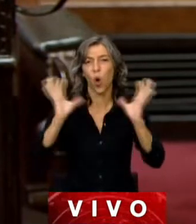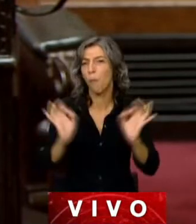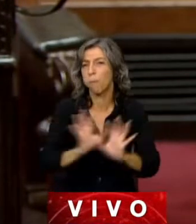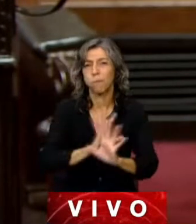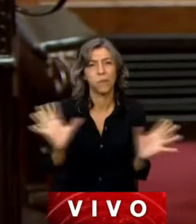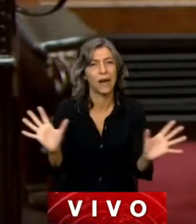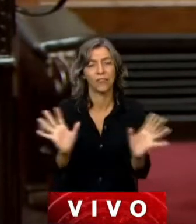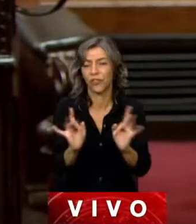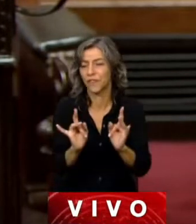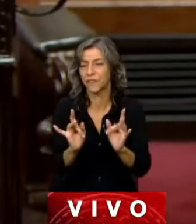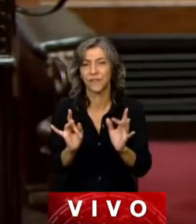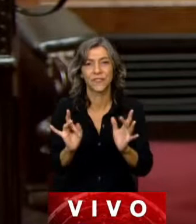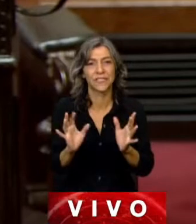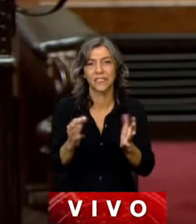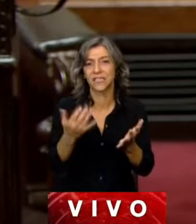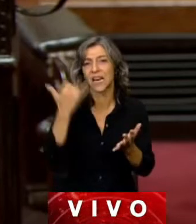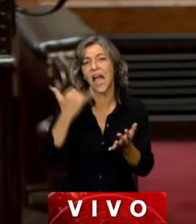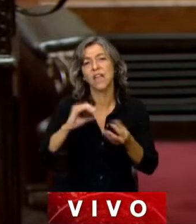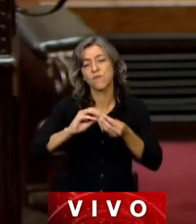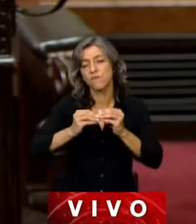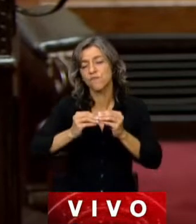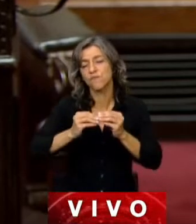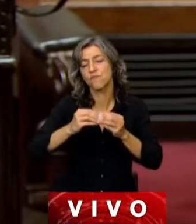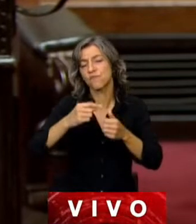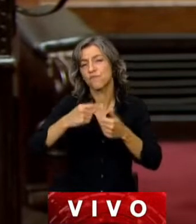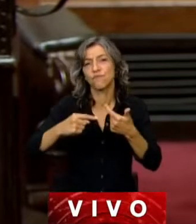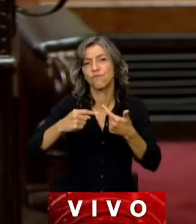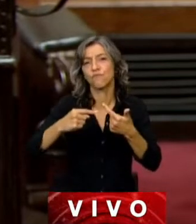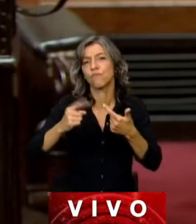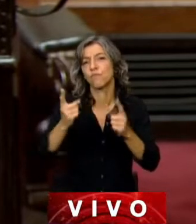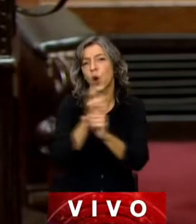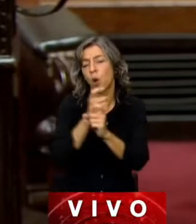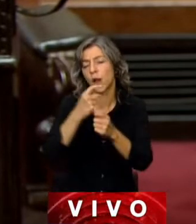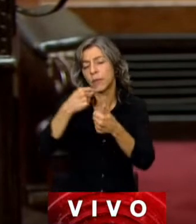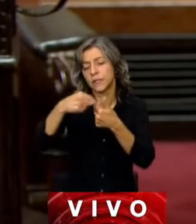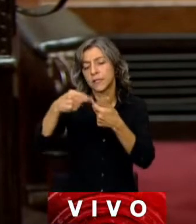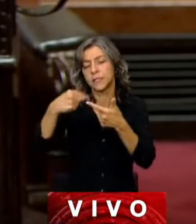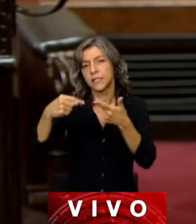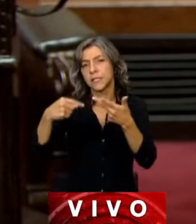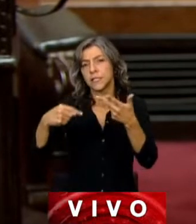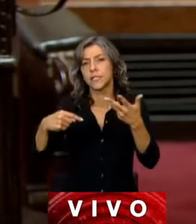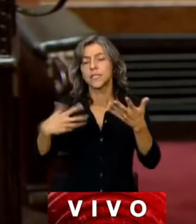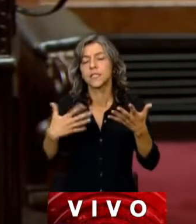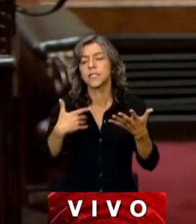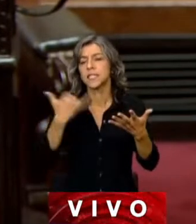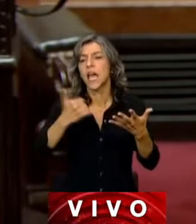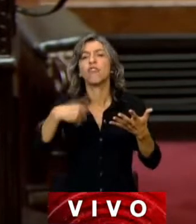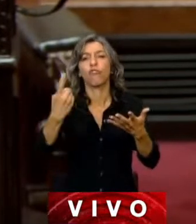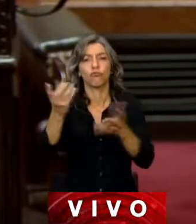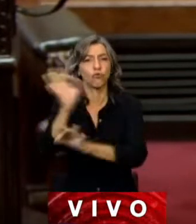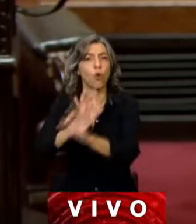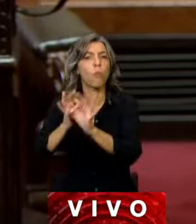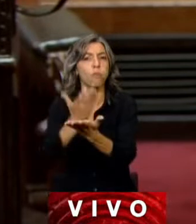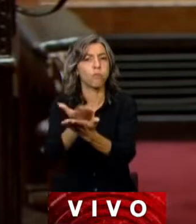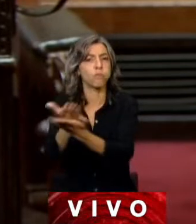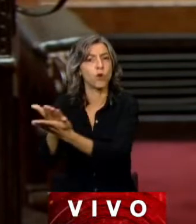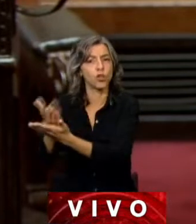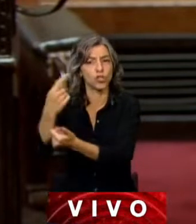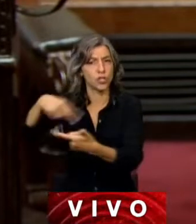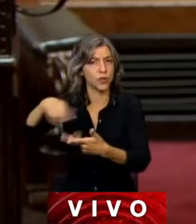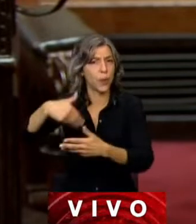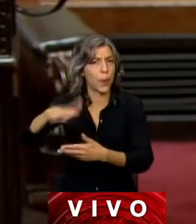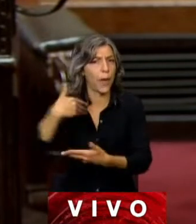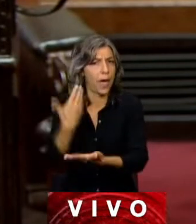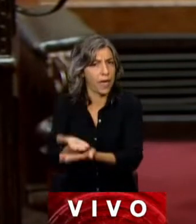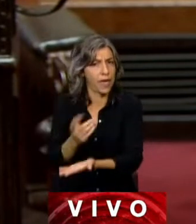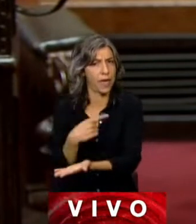Son múltiples las causas, hoy no las vamos a explicar porque obviamente forman parte de otros proyectos de leyes que vamos a estar presentando próximamente.